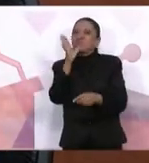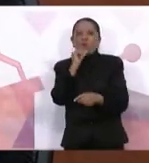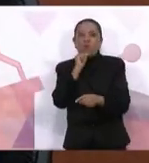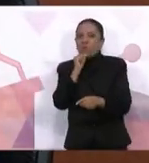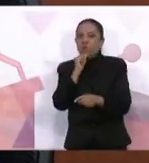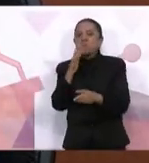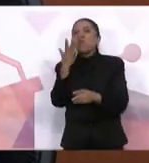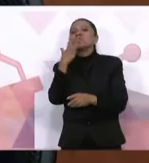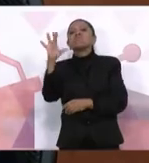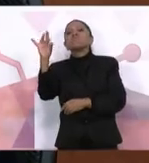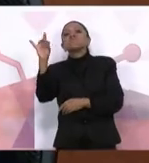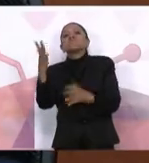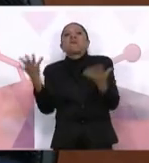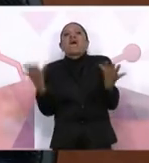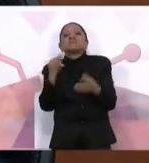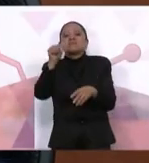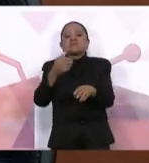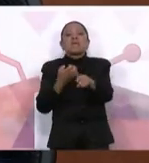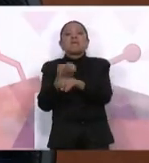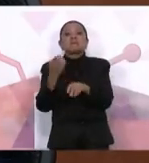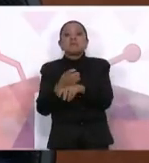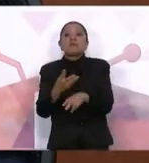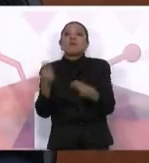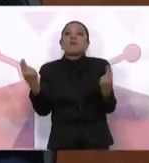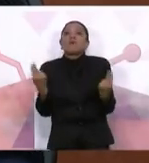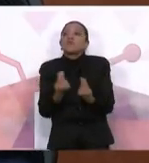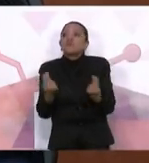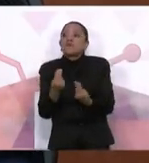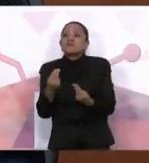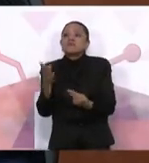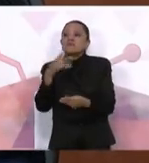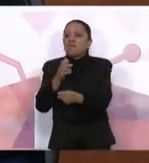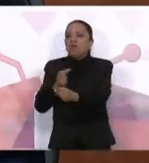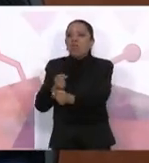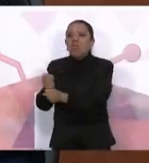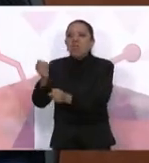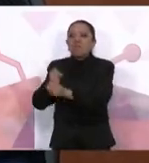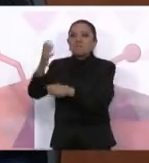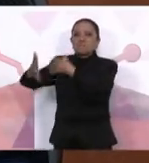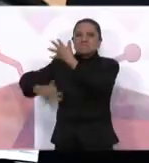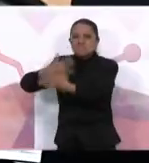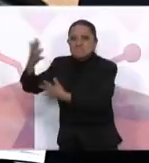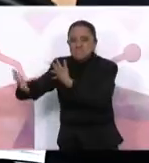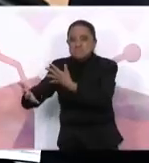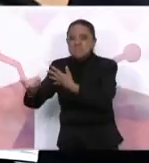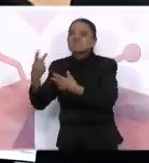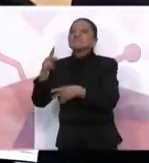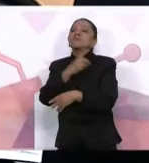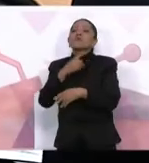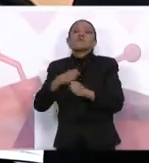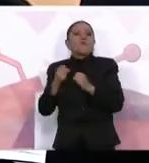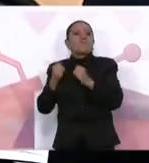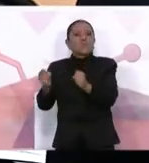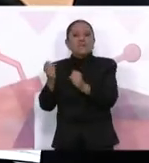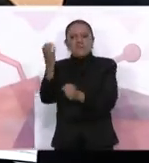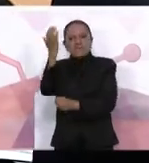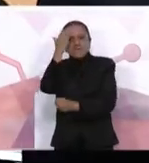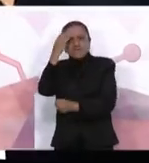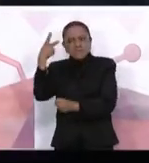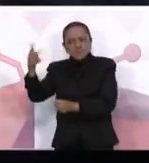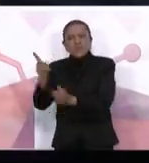este estado de dependencia donde son maltratadas y además fortalezcamos el conocimiento de sus derechos de forma